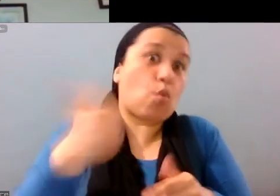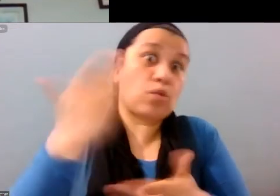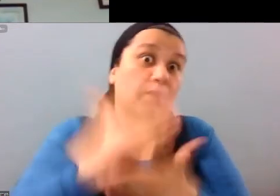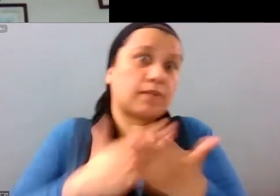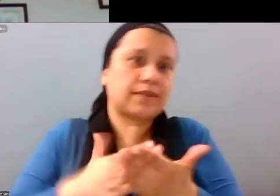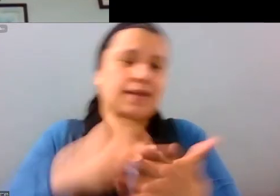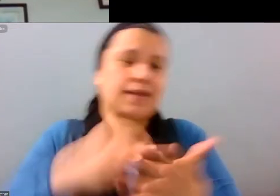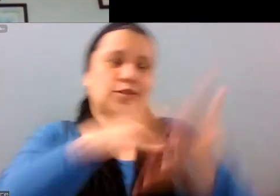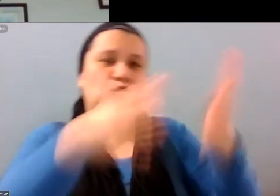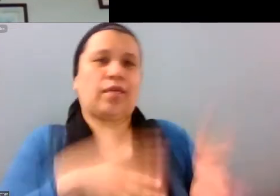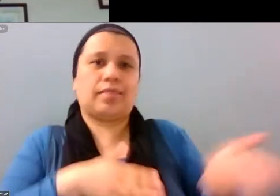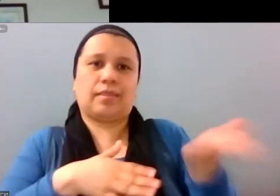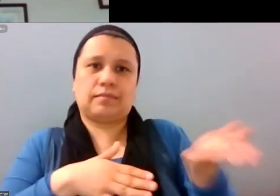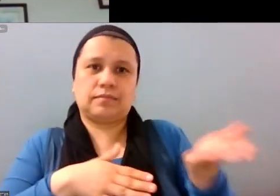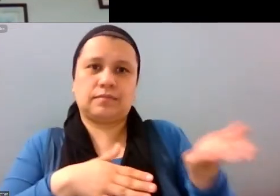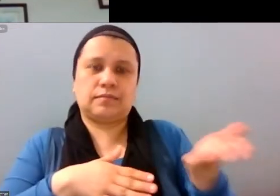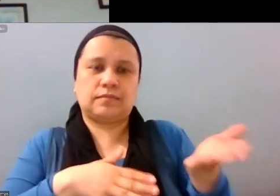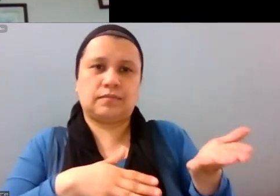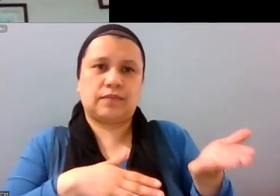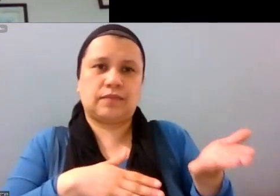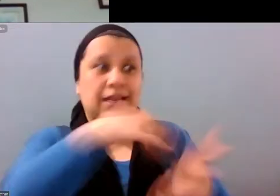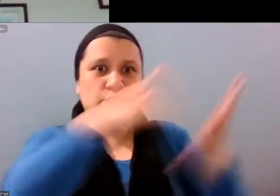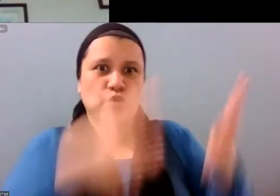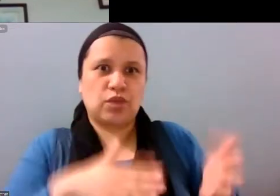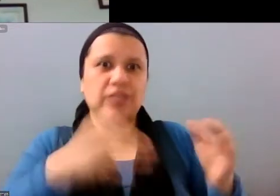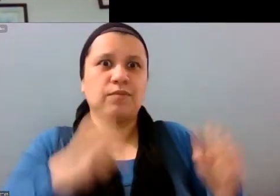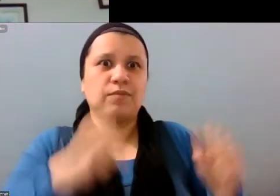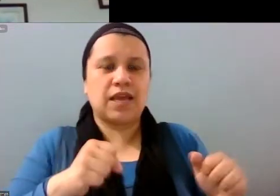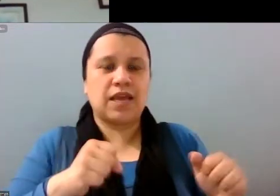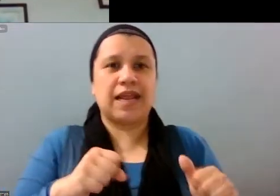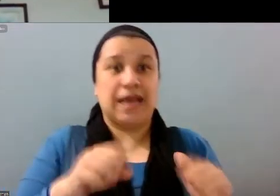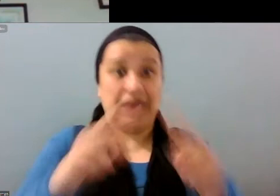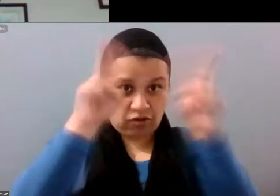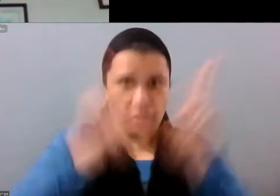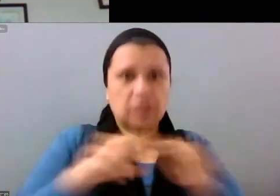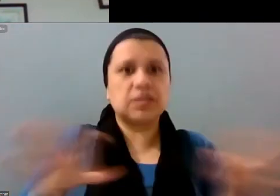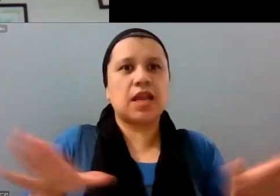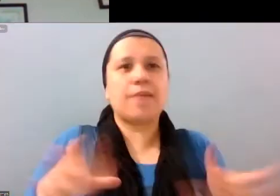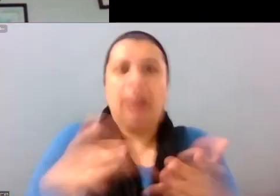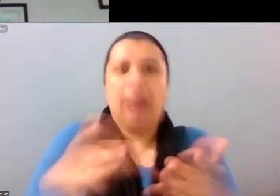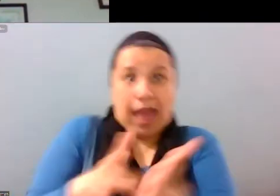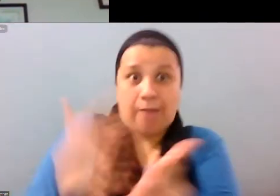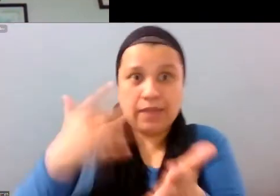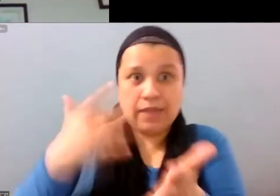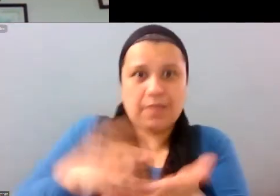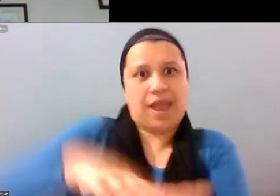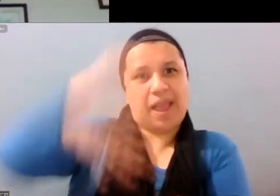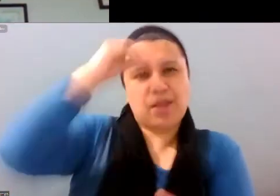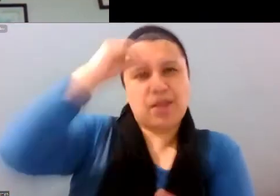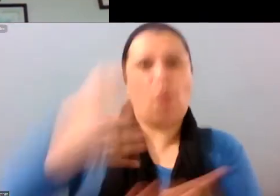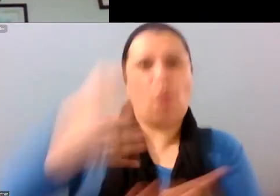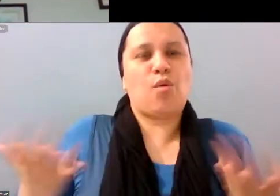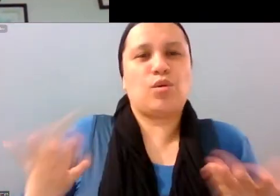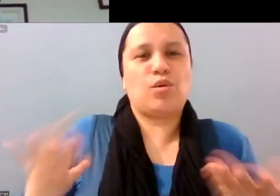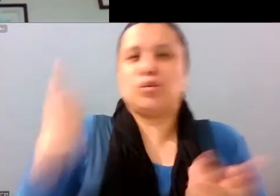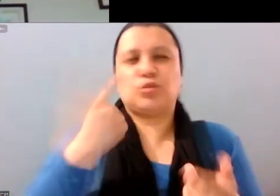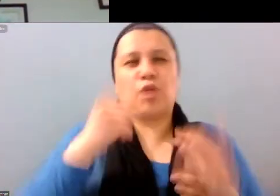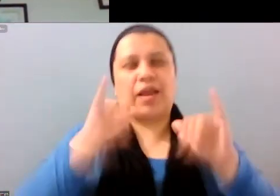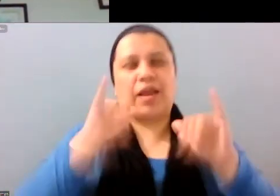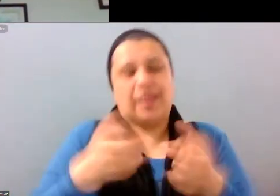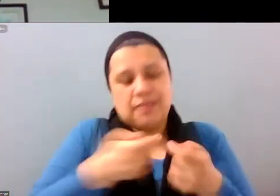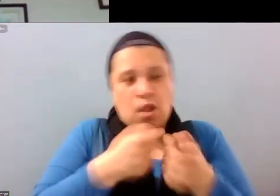también superen el uso de internet para redes sociales y lo aprovechen para el aprendizaje que ya no nos quedemos en el celular para